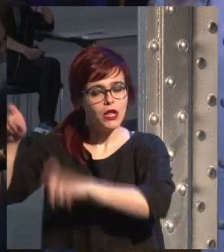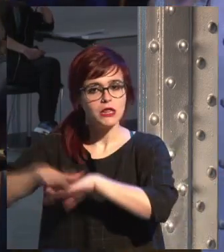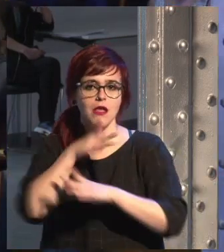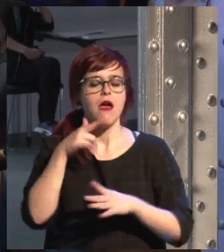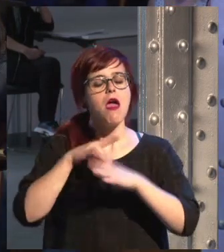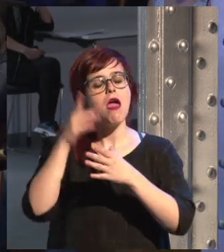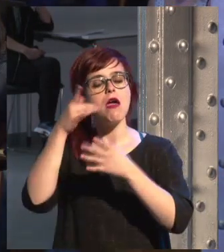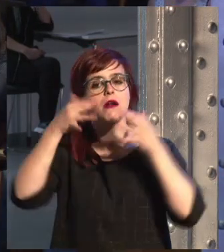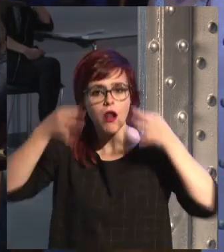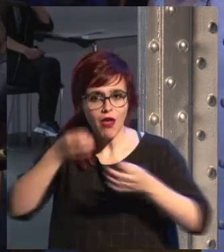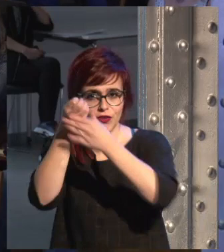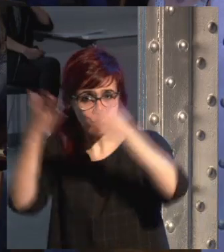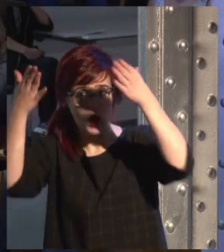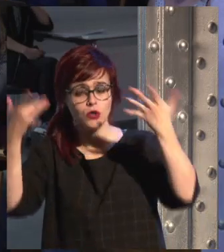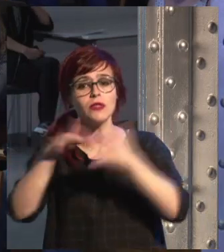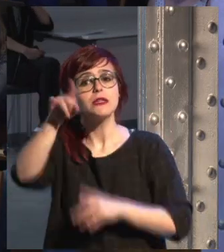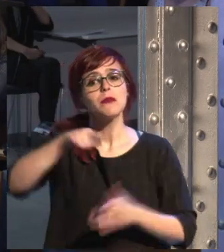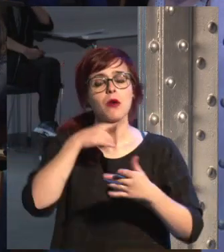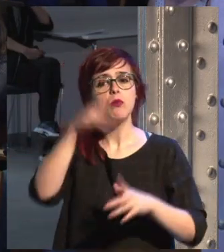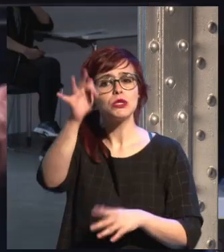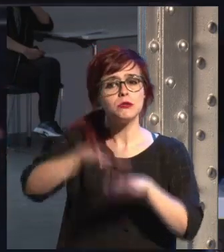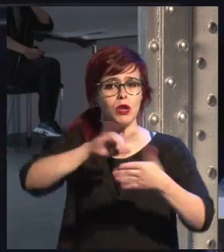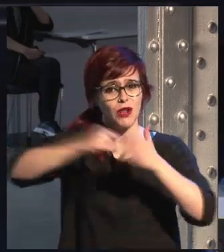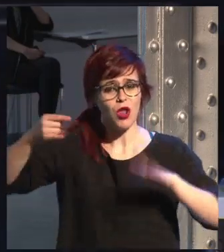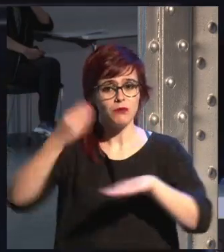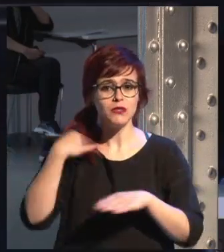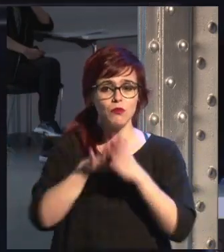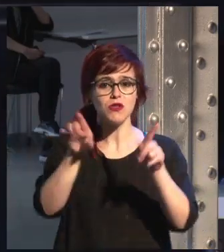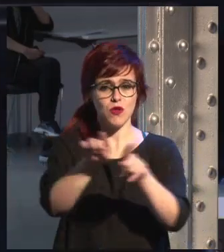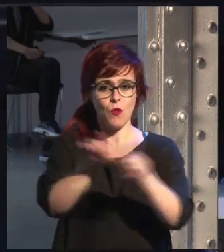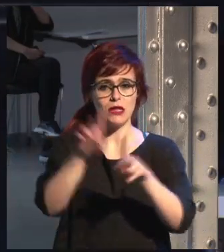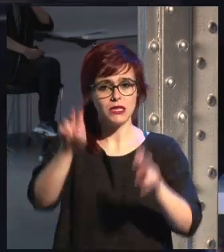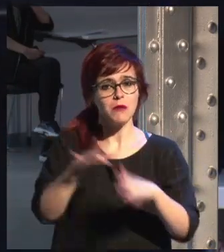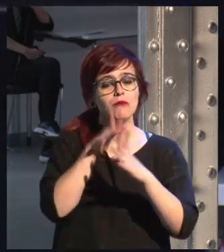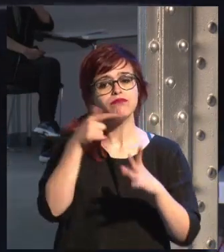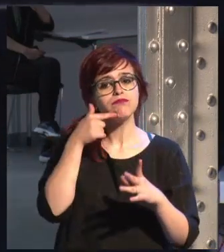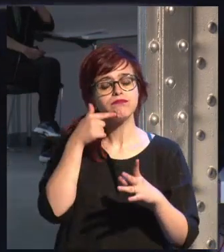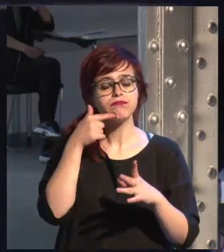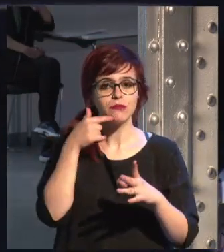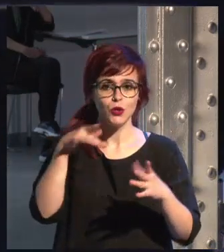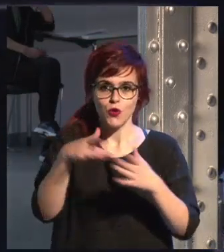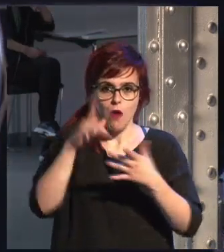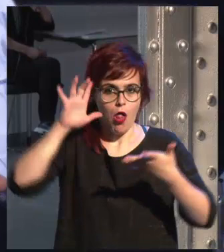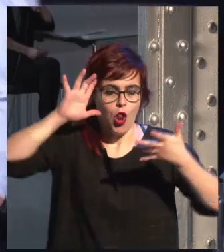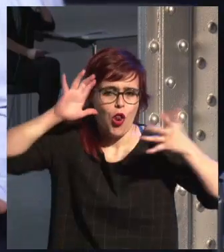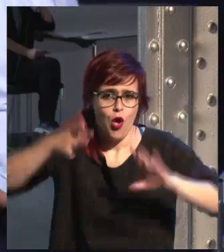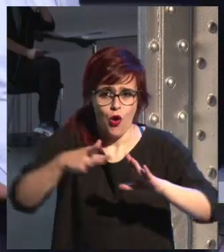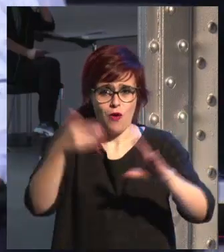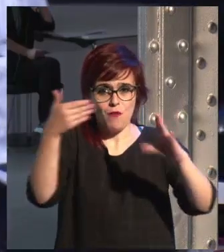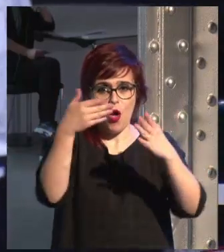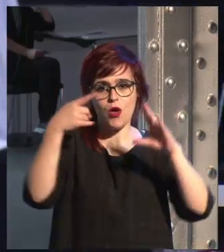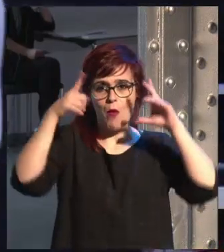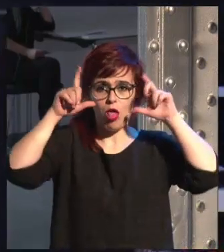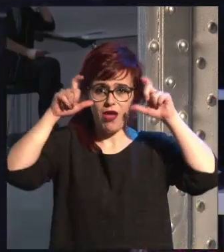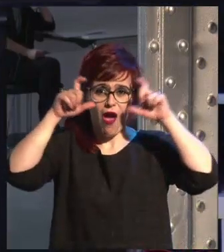aspecto positivos es la tecnología, o sea, los chavales ven las gafas y enseguida se tiran como locos a